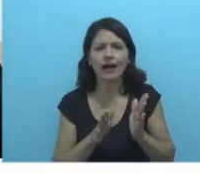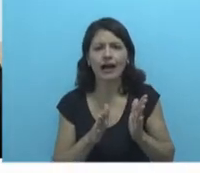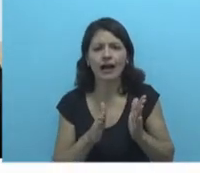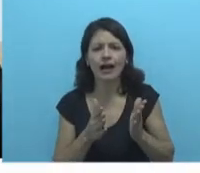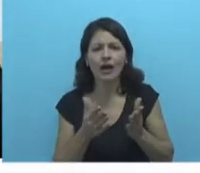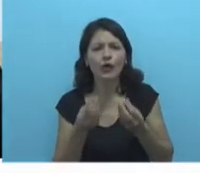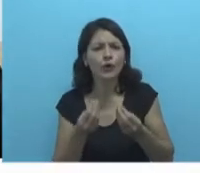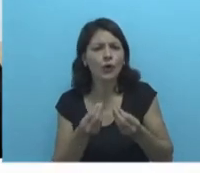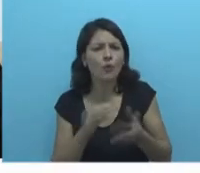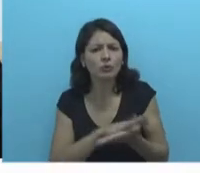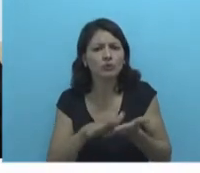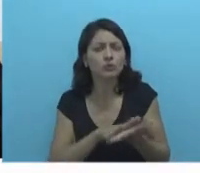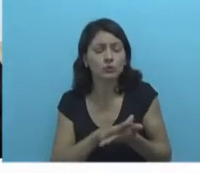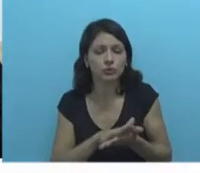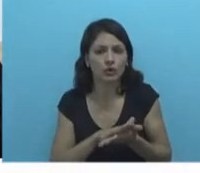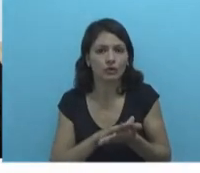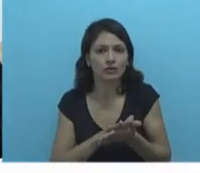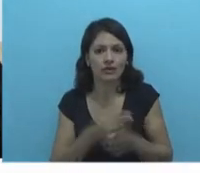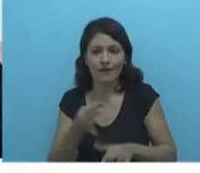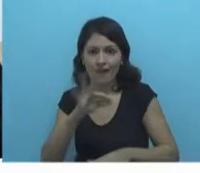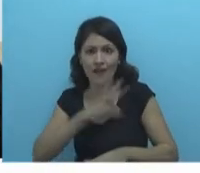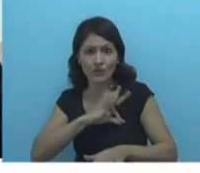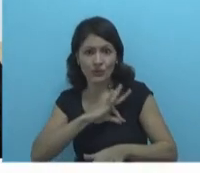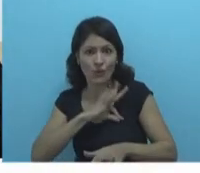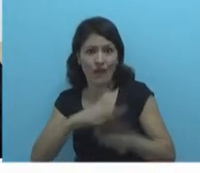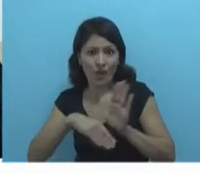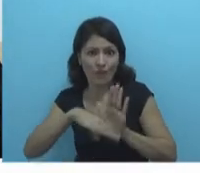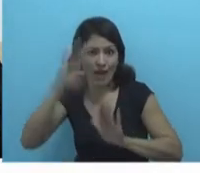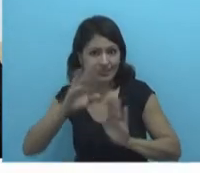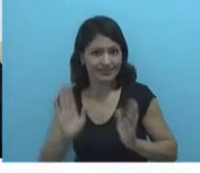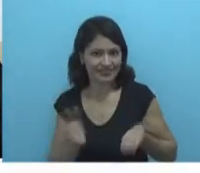esconder con esta medida